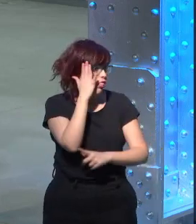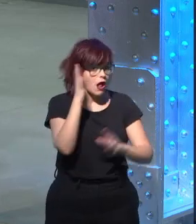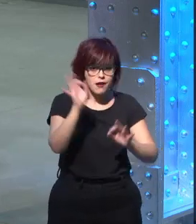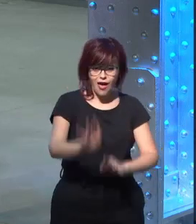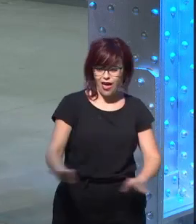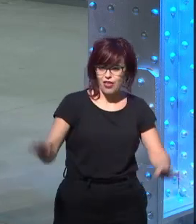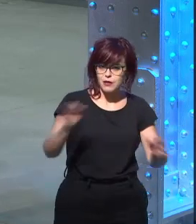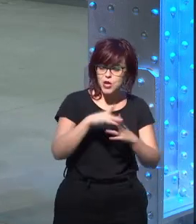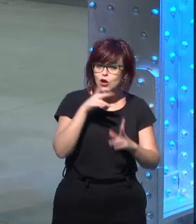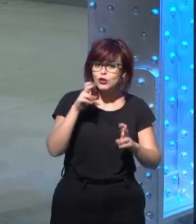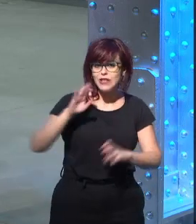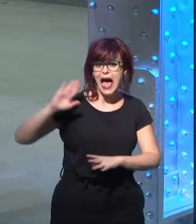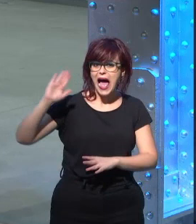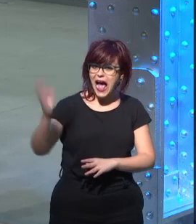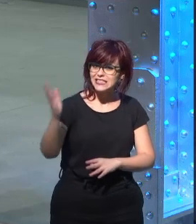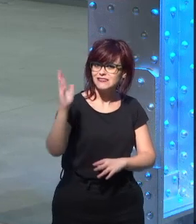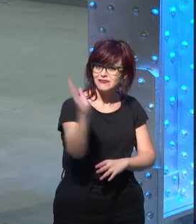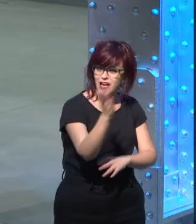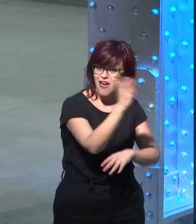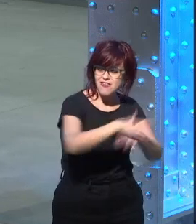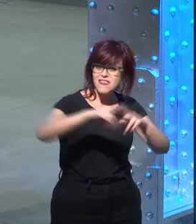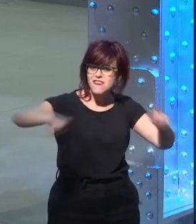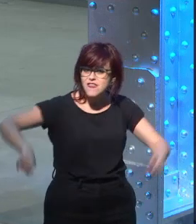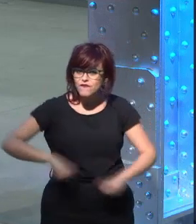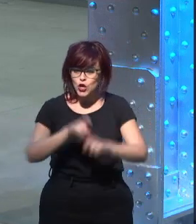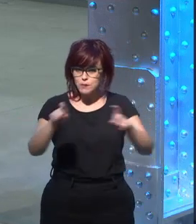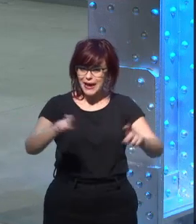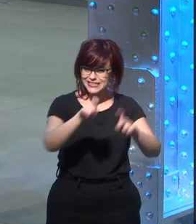ataques informáticos en todas las